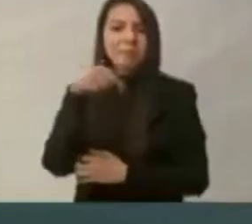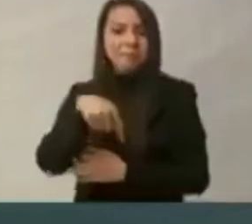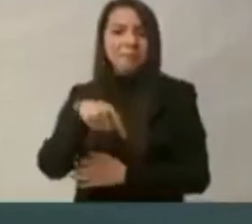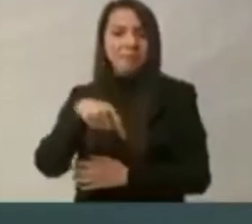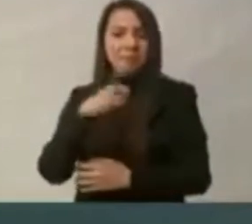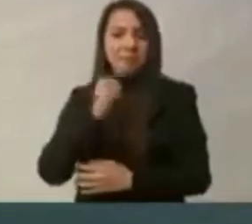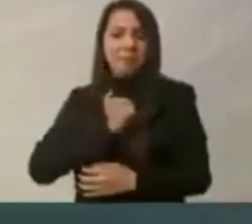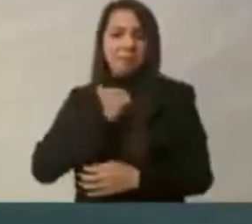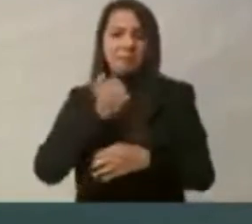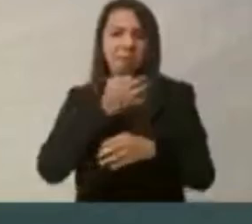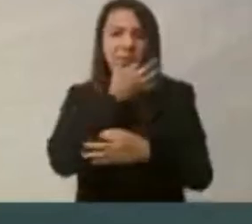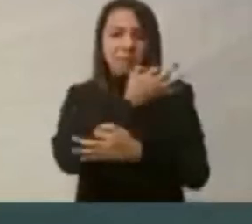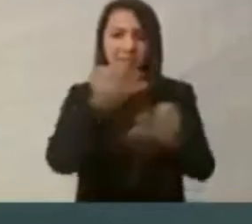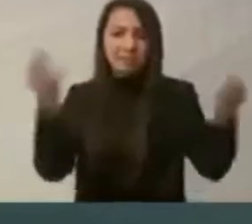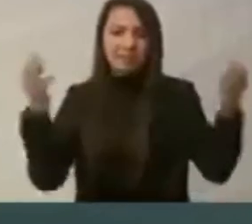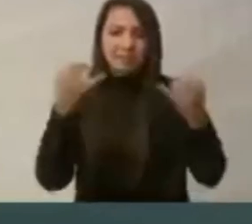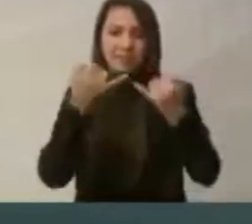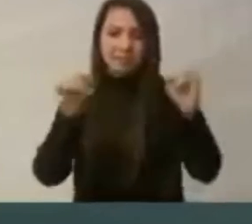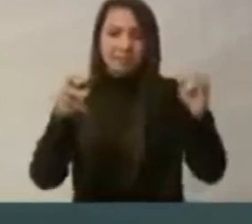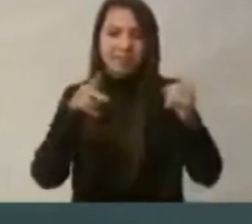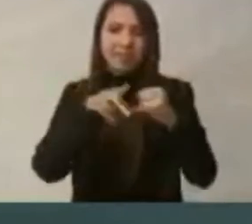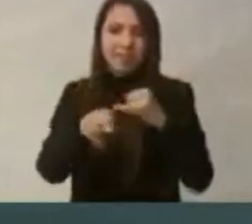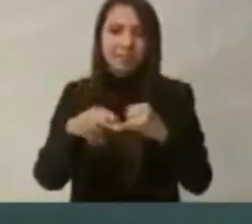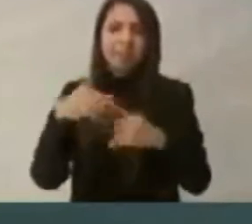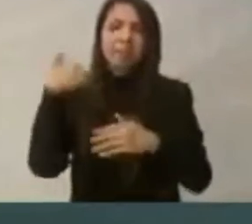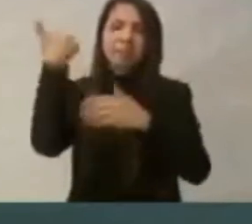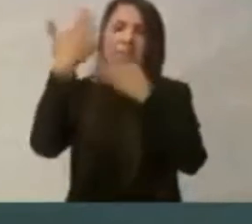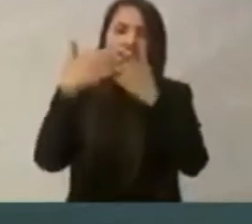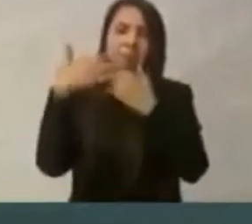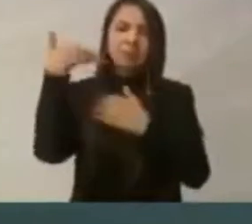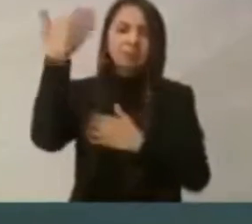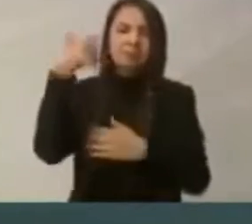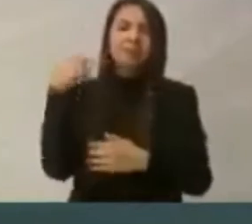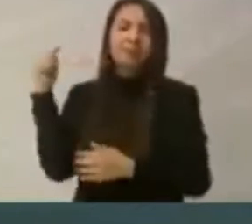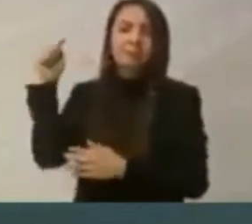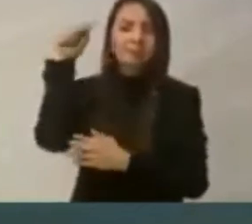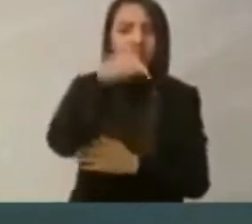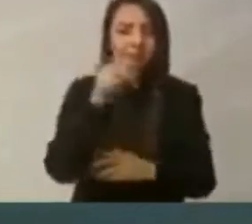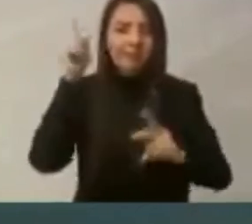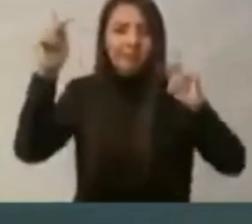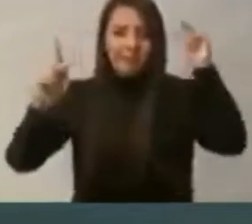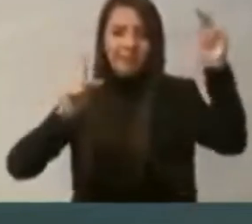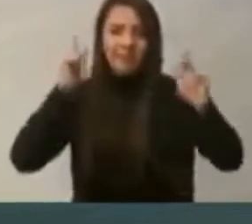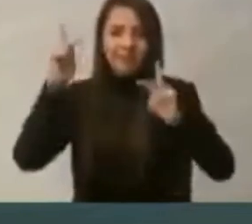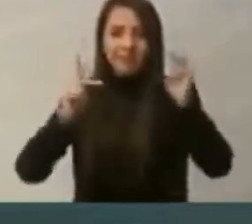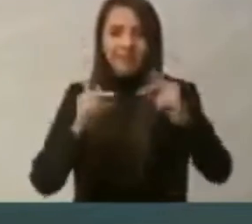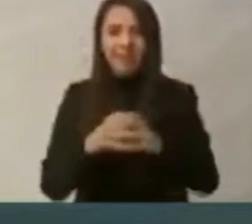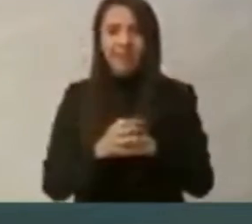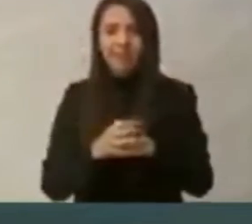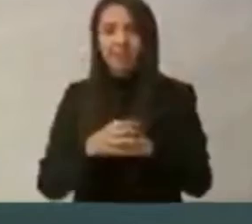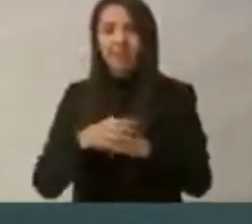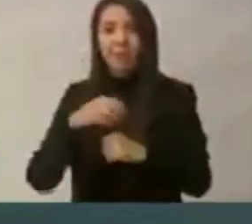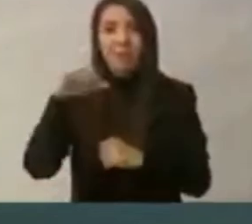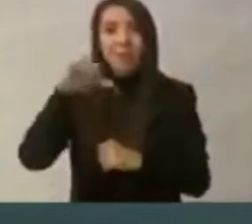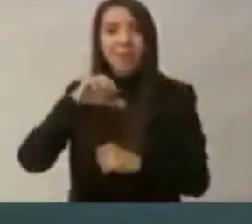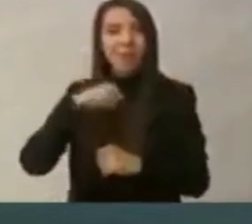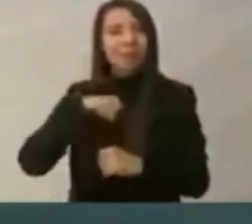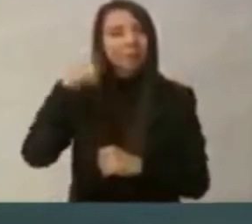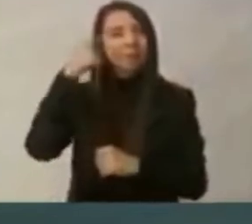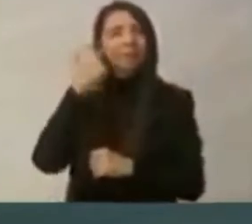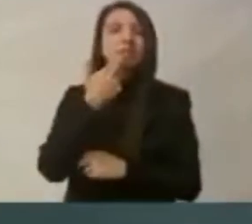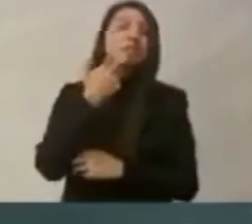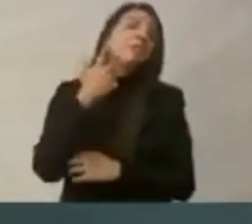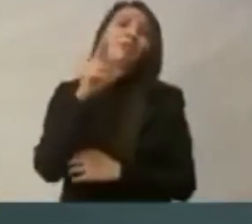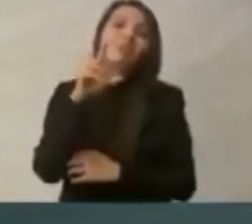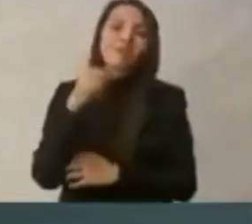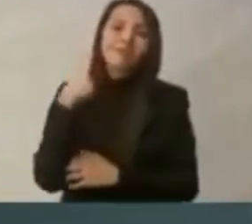y en su momento vamos a visitar esa zona, pero no quise ahora porque